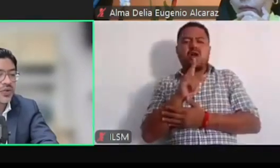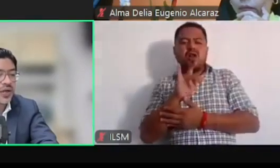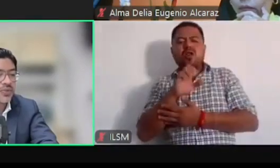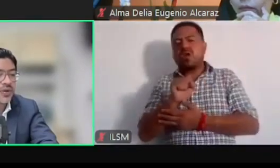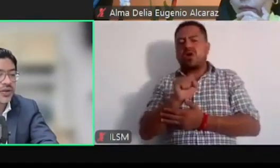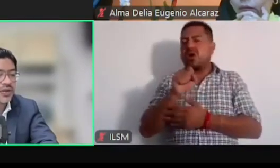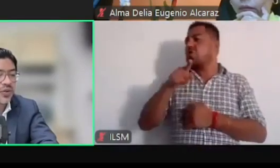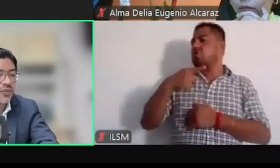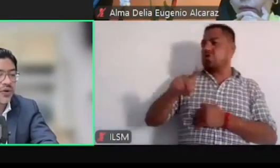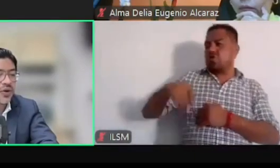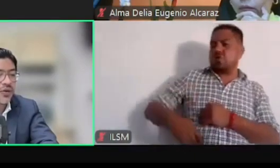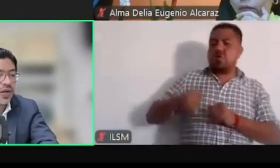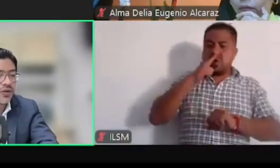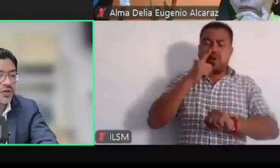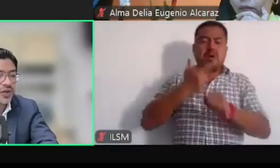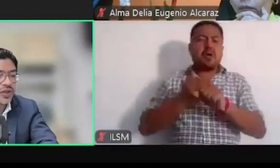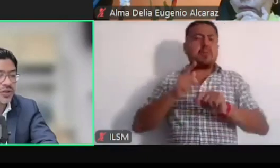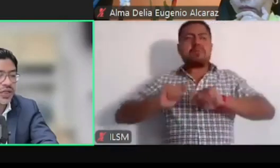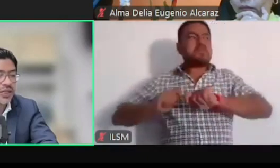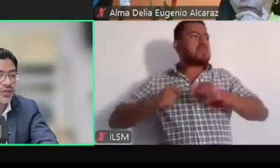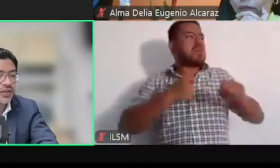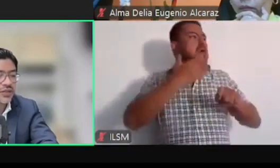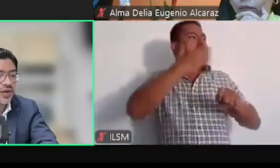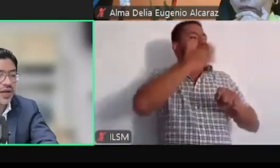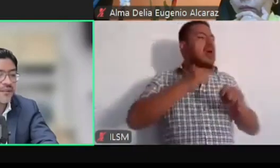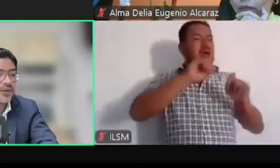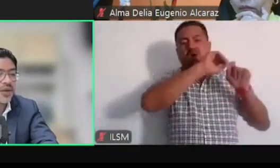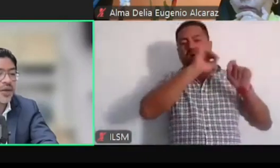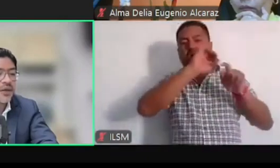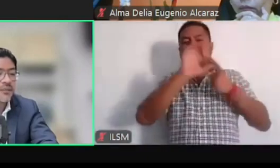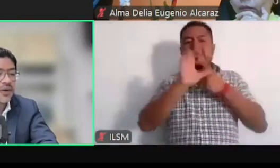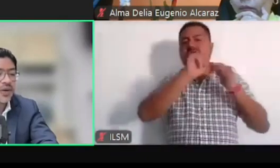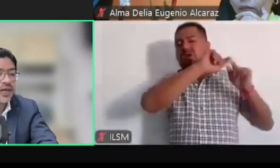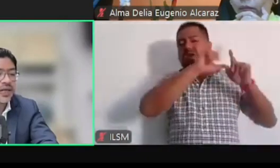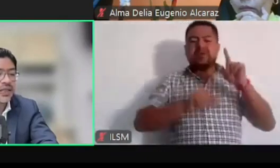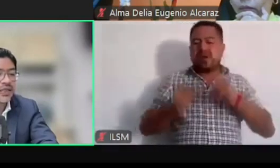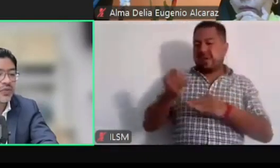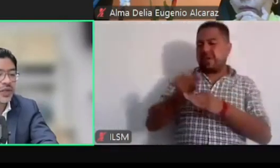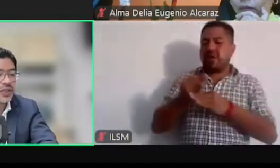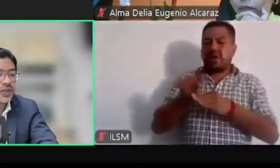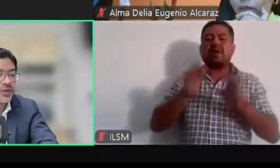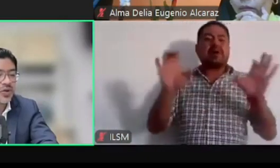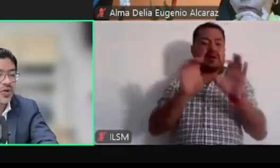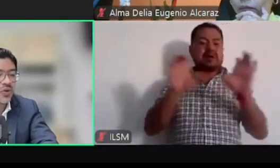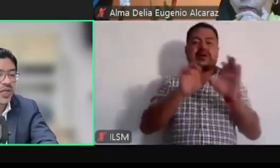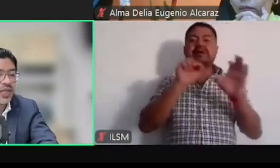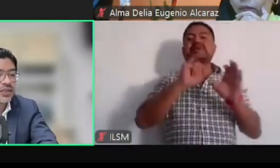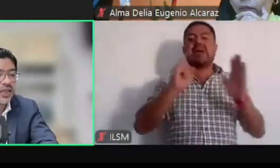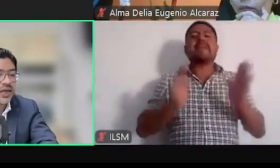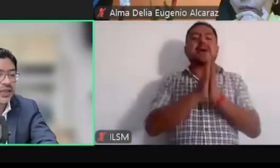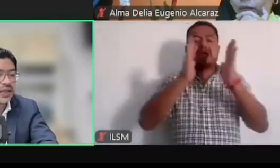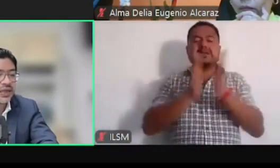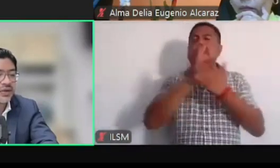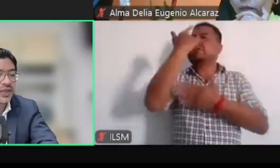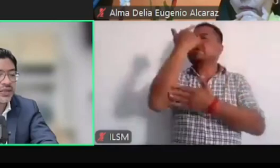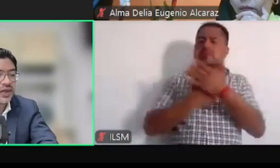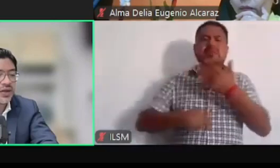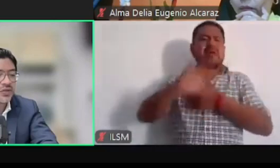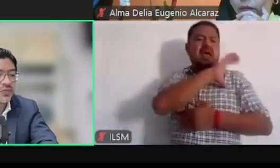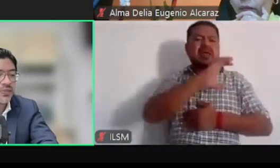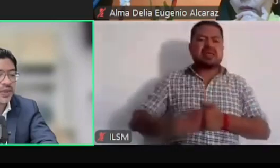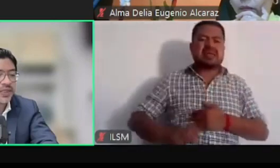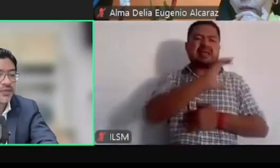culpa suya porque no se lo envió la Comisión Nacional de elecciones de morena pero que acredita su participación con una lista de candidatos